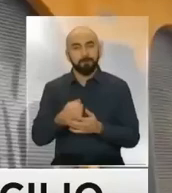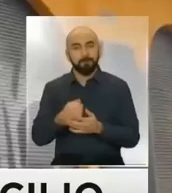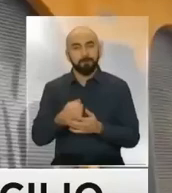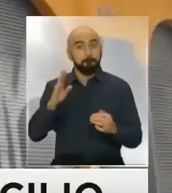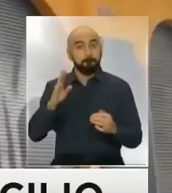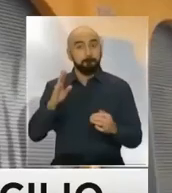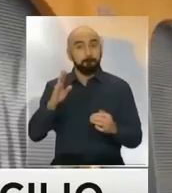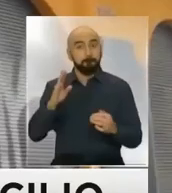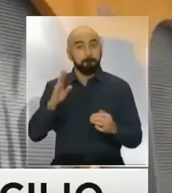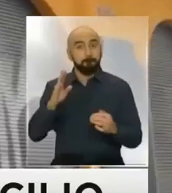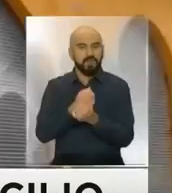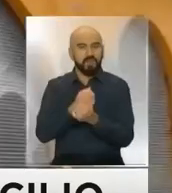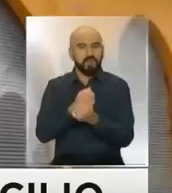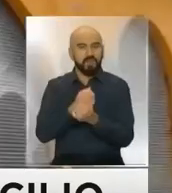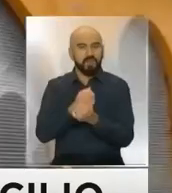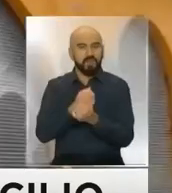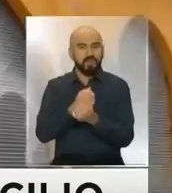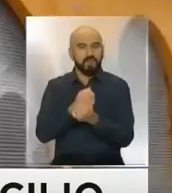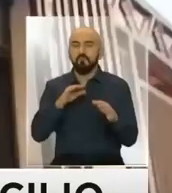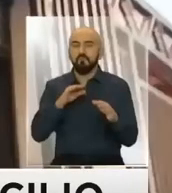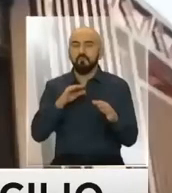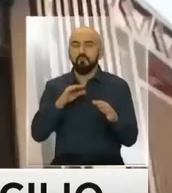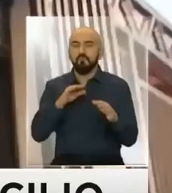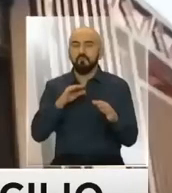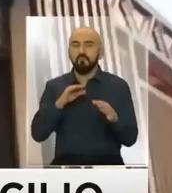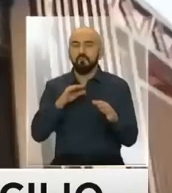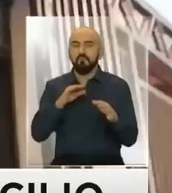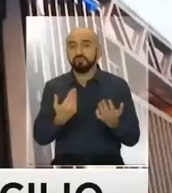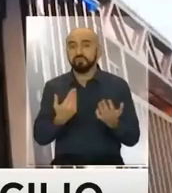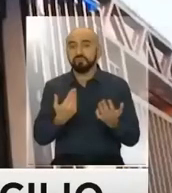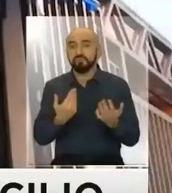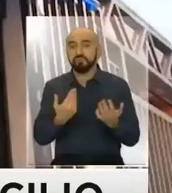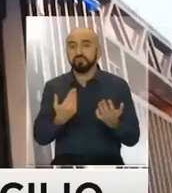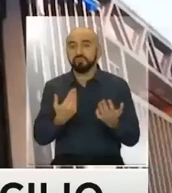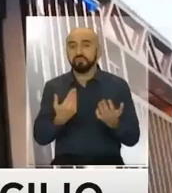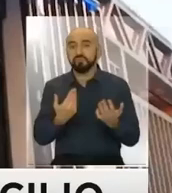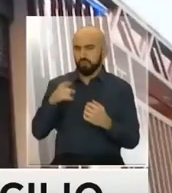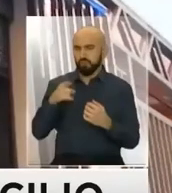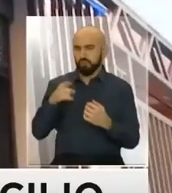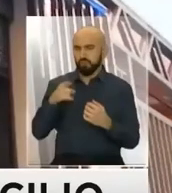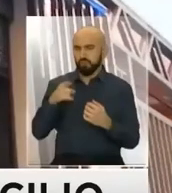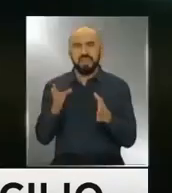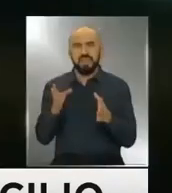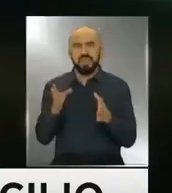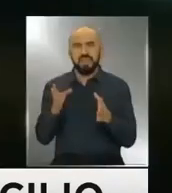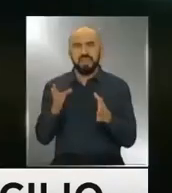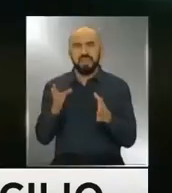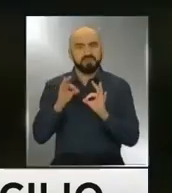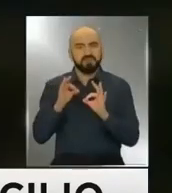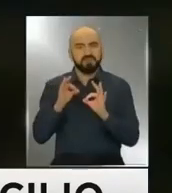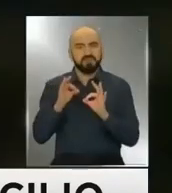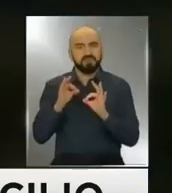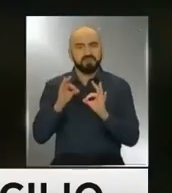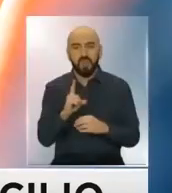así. Toda vez que nosotros tenemos equipos especializados con patrullajes virtuales de manera constante que nos permite ir identificando